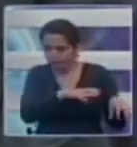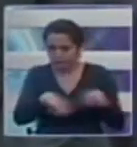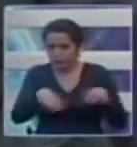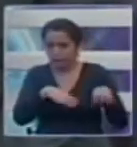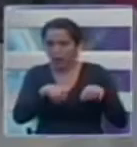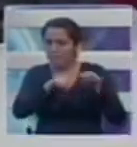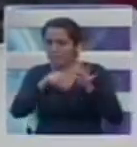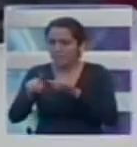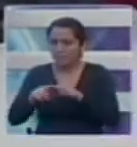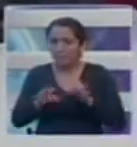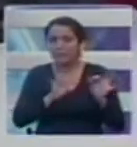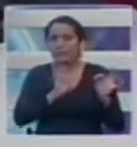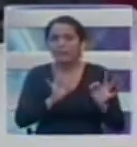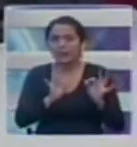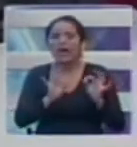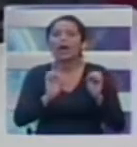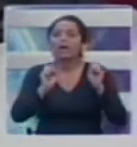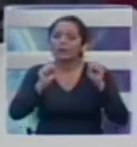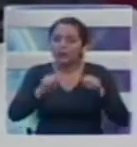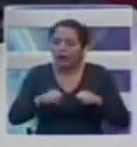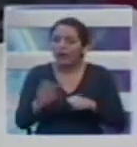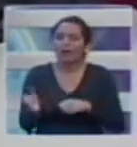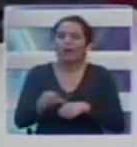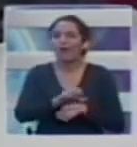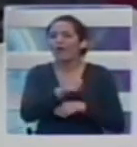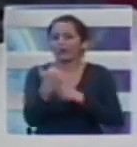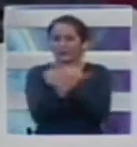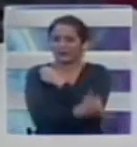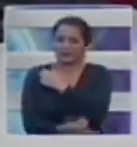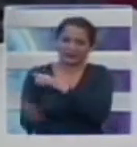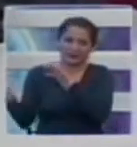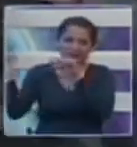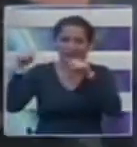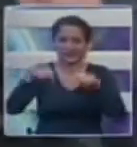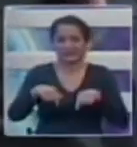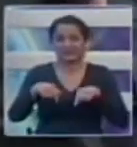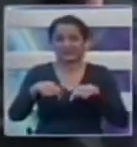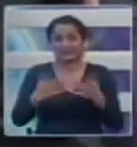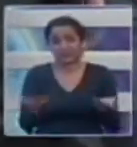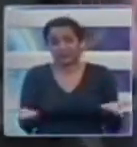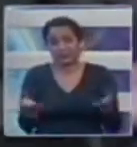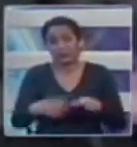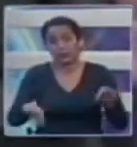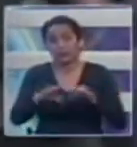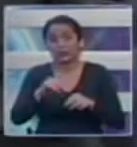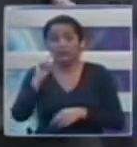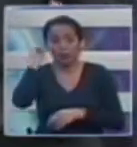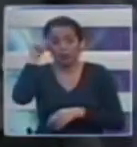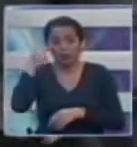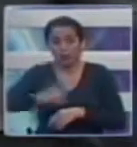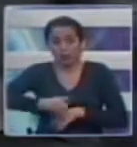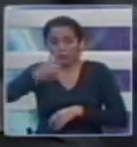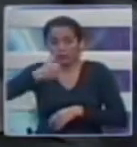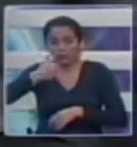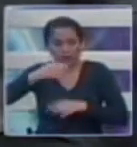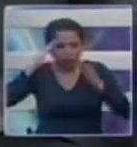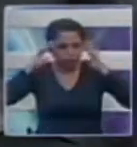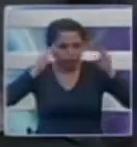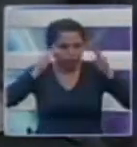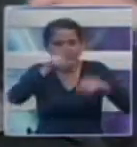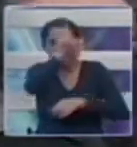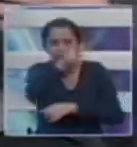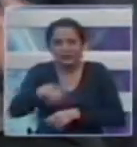los gobiernos públicos deben tratar bien a sus ciudadanos. Por ahí comienza con el turismo interno, para que el